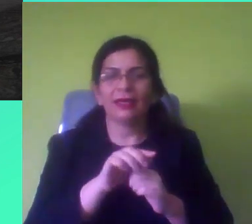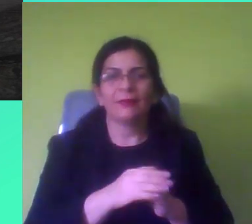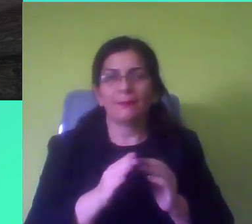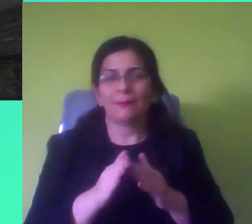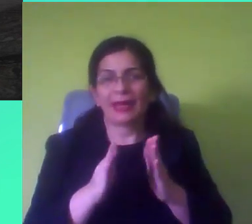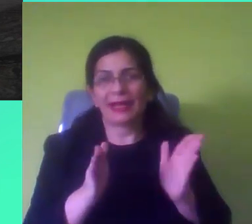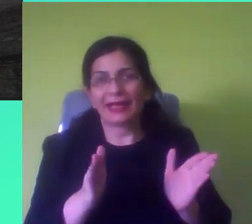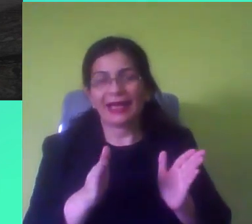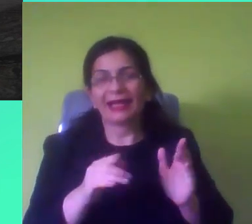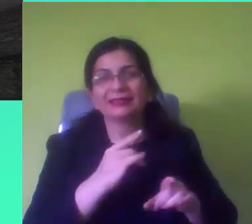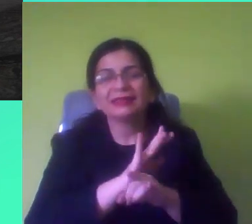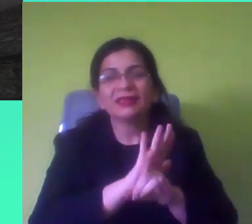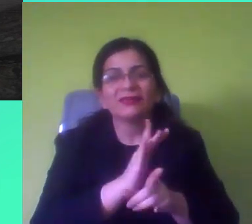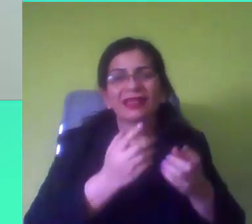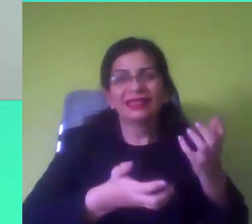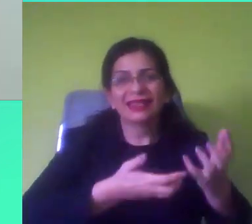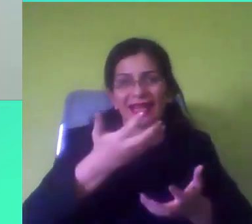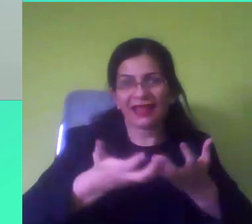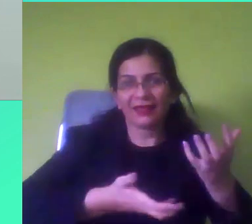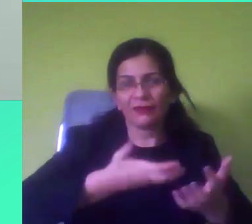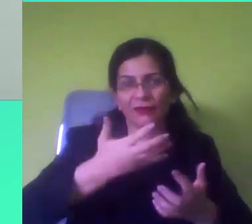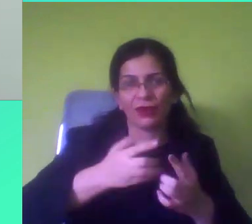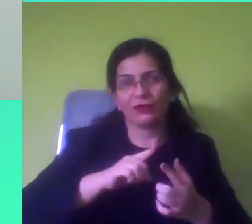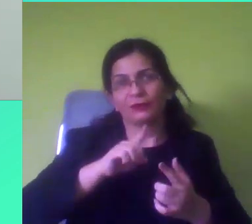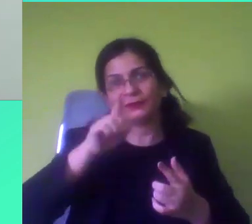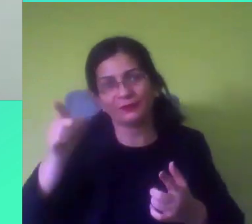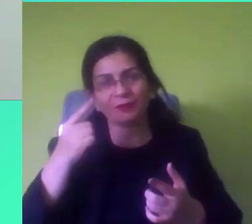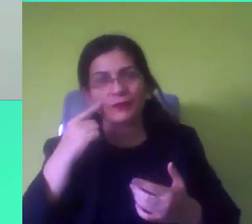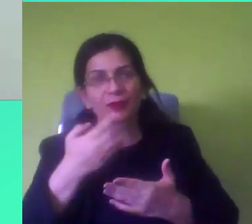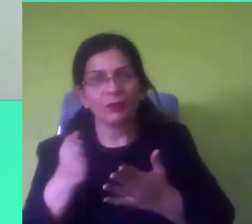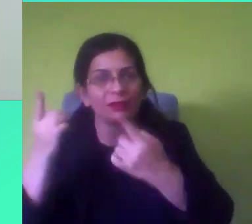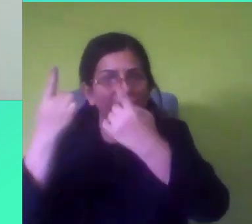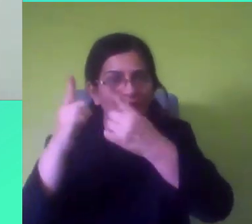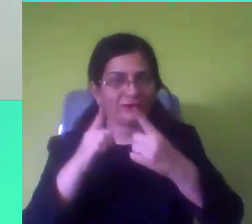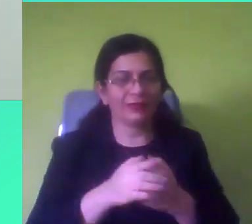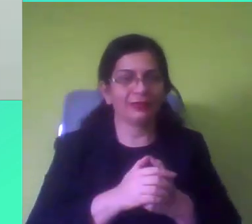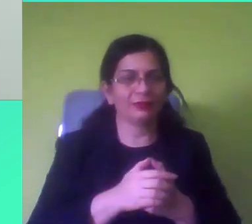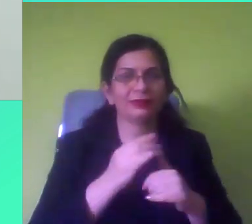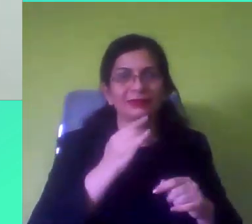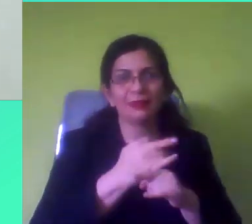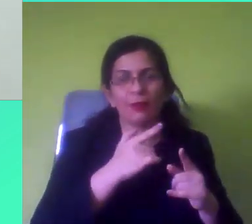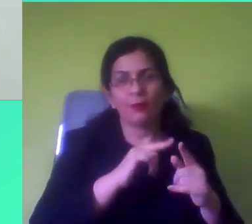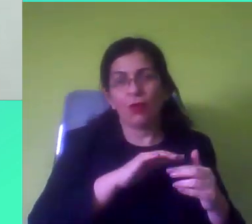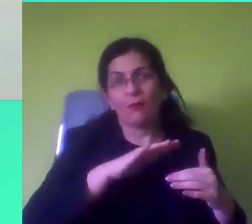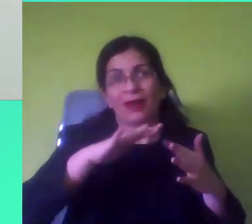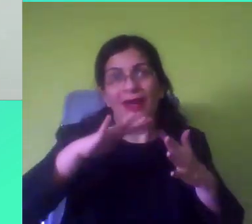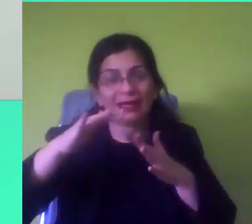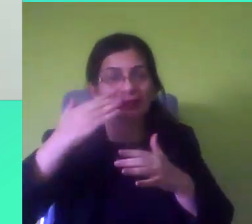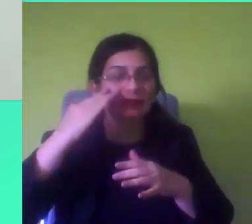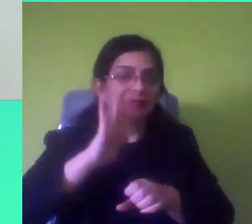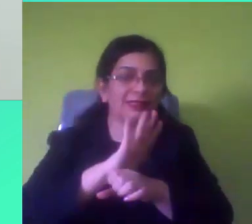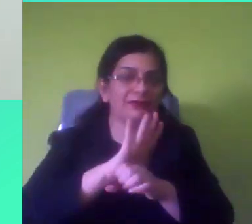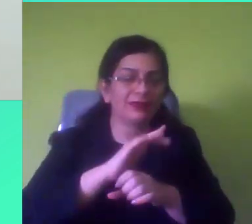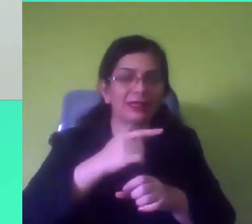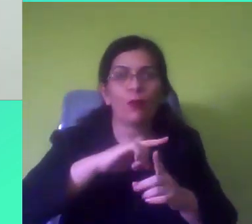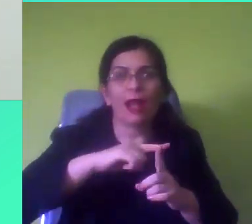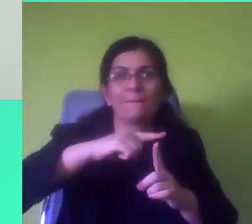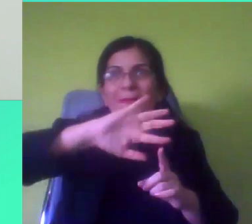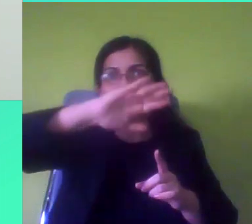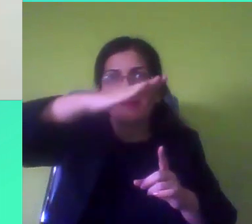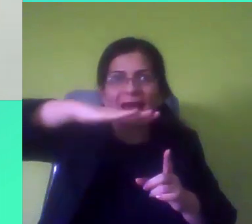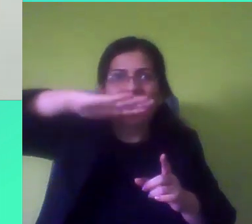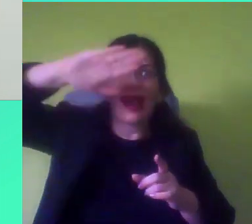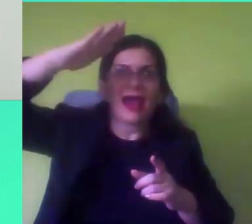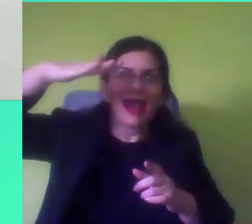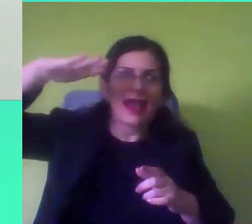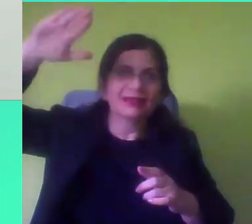de Fuego, y bien a la derecha estaríamos situados en Jujuy. Lo que estamos viendo es que a medida que vamos hacia la derecha, aumenta la altura